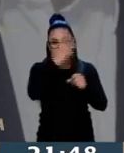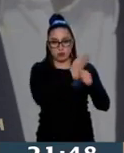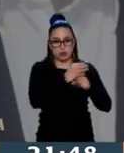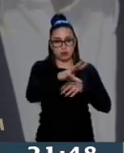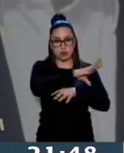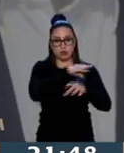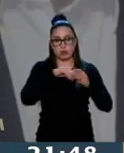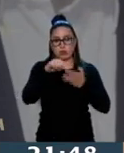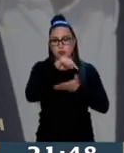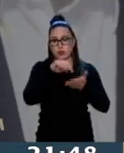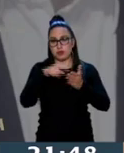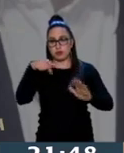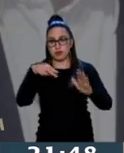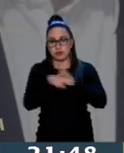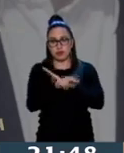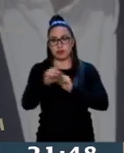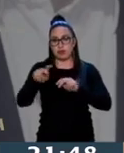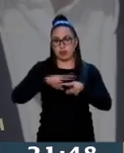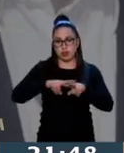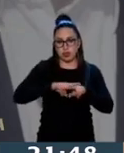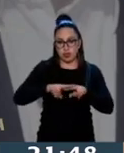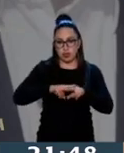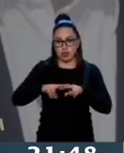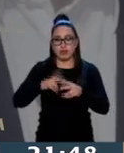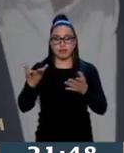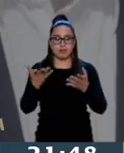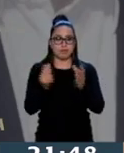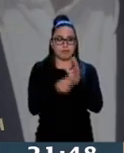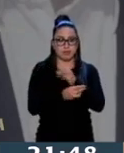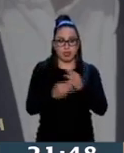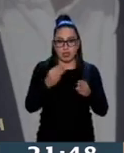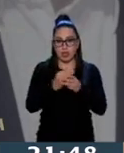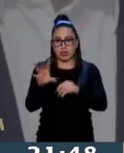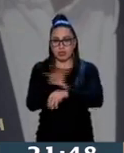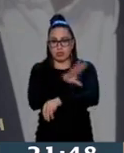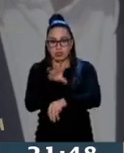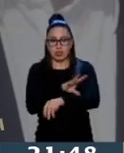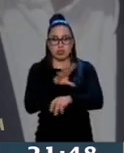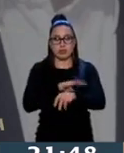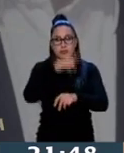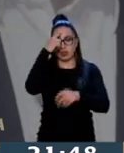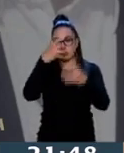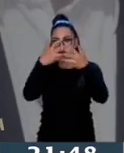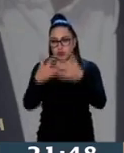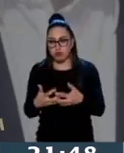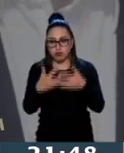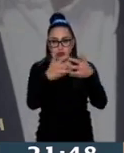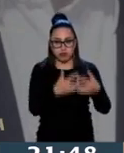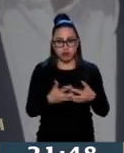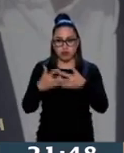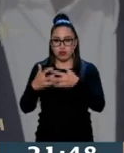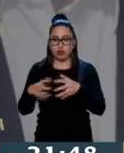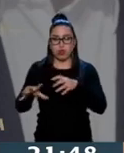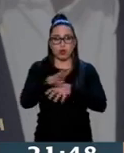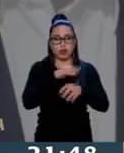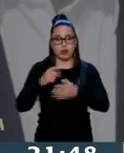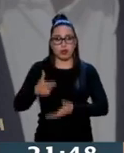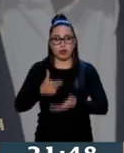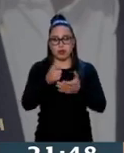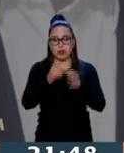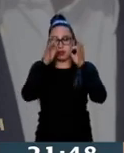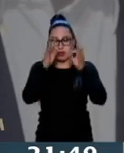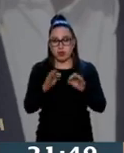instalaciones fijas, vías, equipos electrónicos, eléctricos, electromecánicos, que sea un presupuesto en